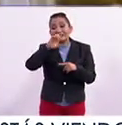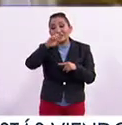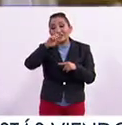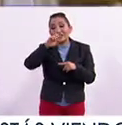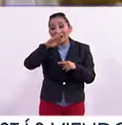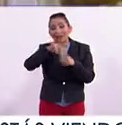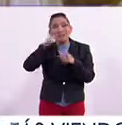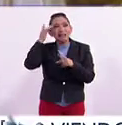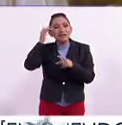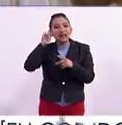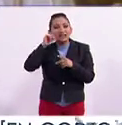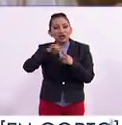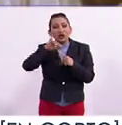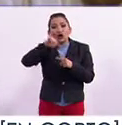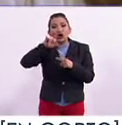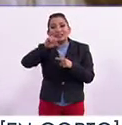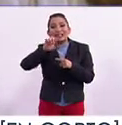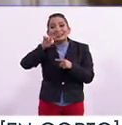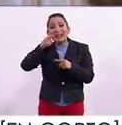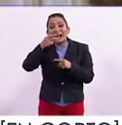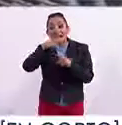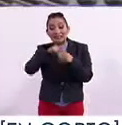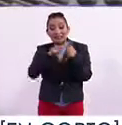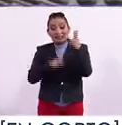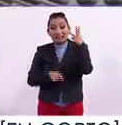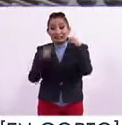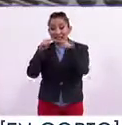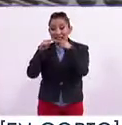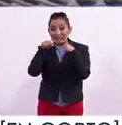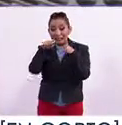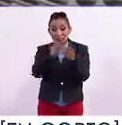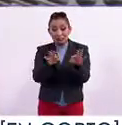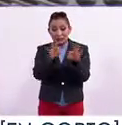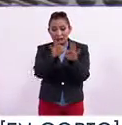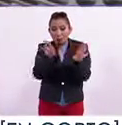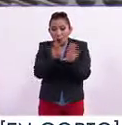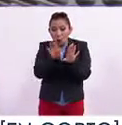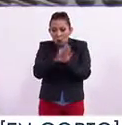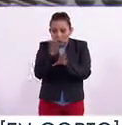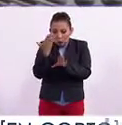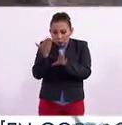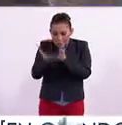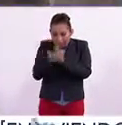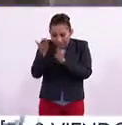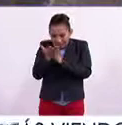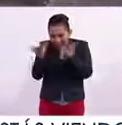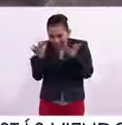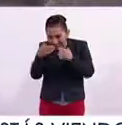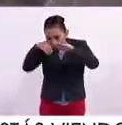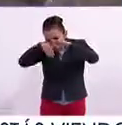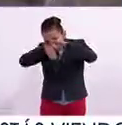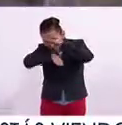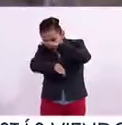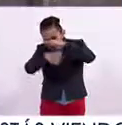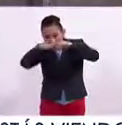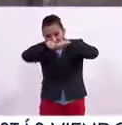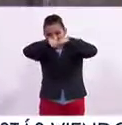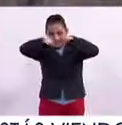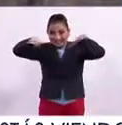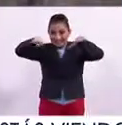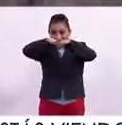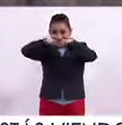Gracia. Y cómo hacer ese túnel, que se extrae suelo, entonces el suelo de arriba le